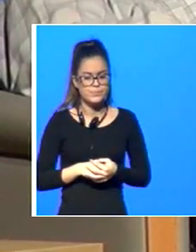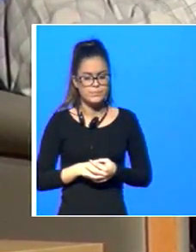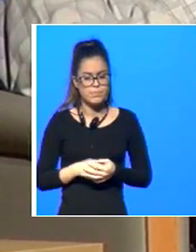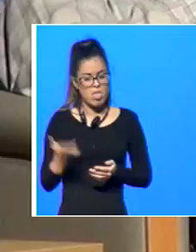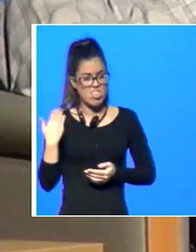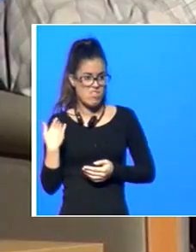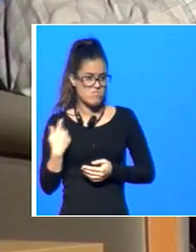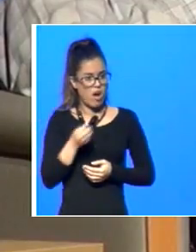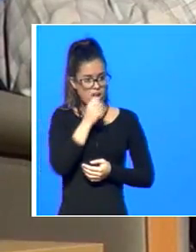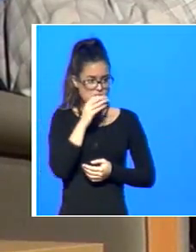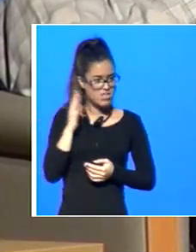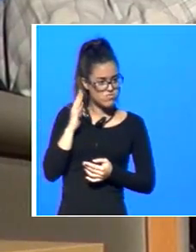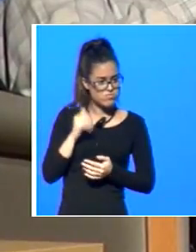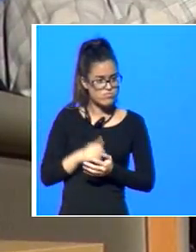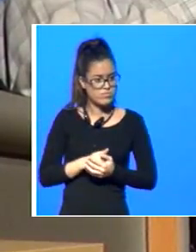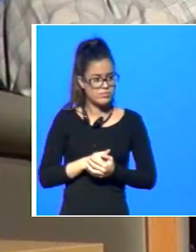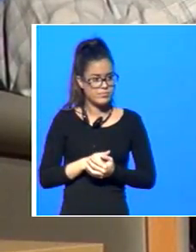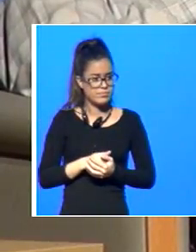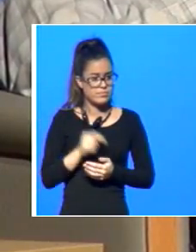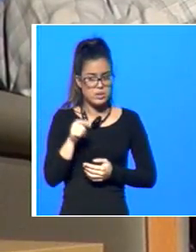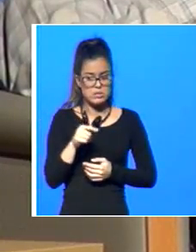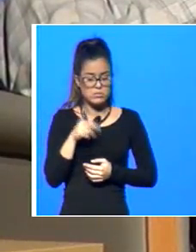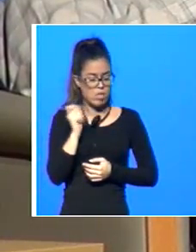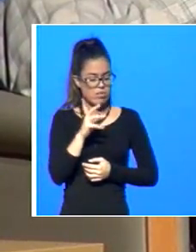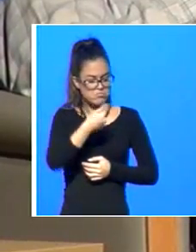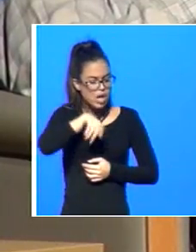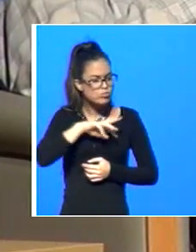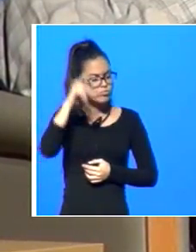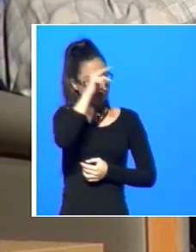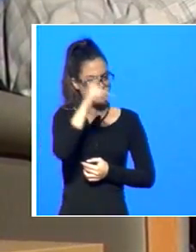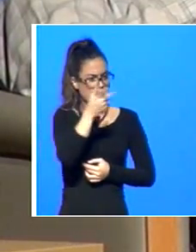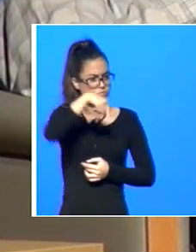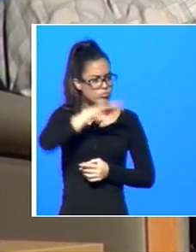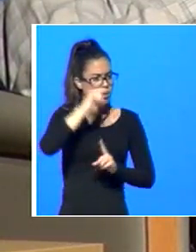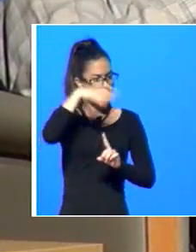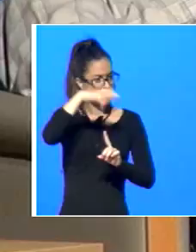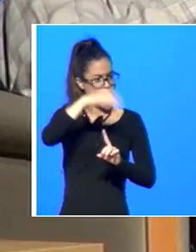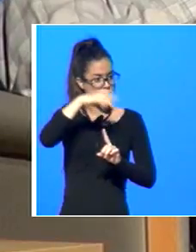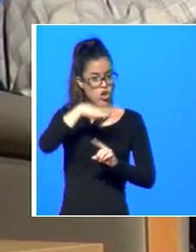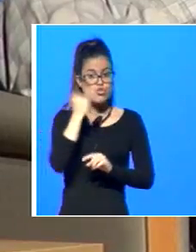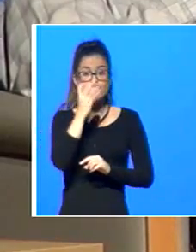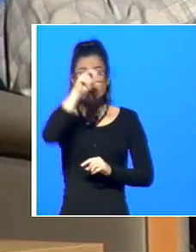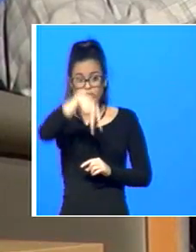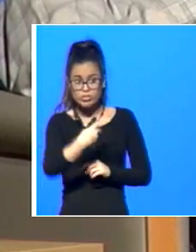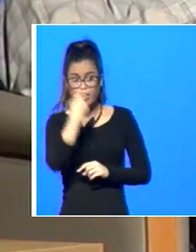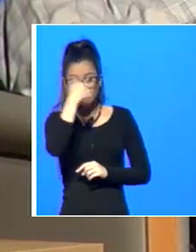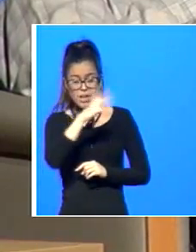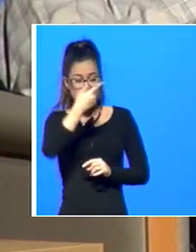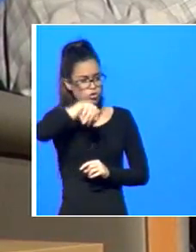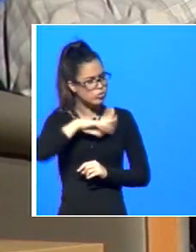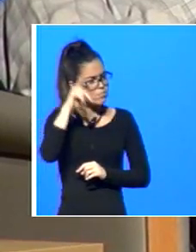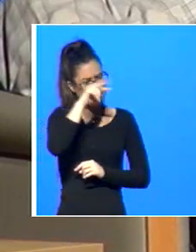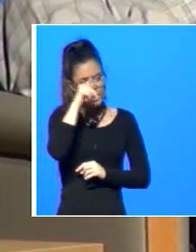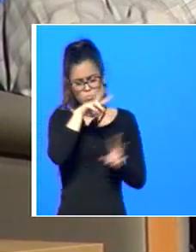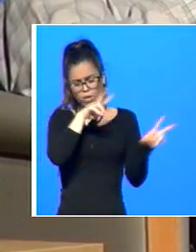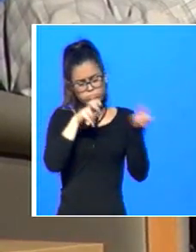unos años, esto siempre nos ha preocupado, al menos en el Berritxegún en Agusia, John lo sabe, que está allí atrás, nos ha preocupado el tema de la ética muchísimo.